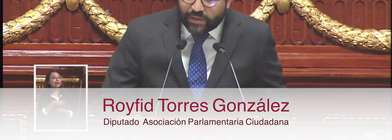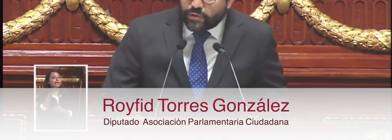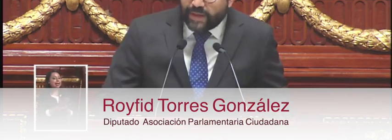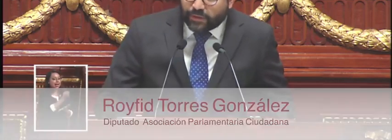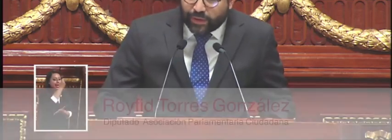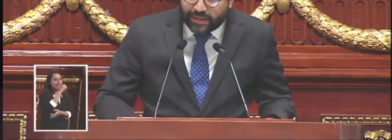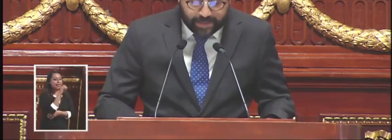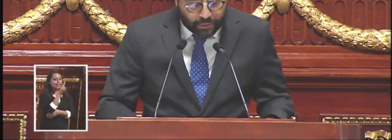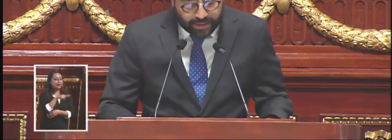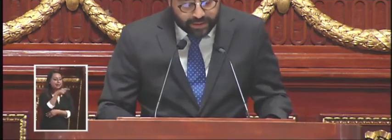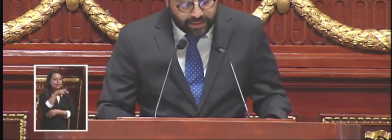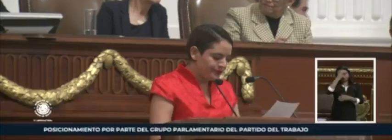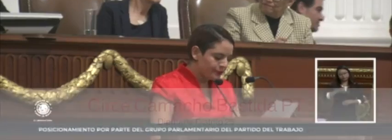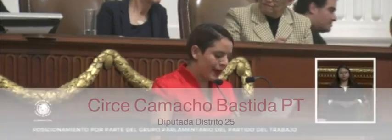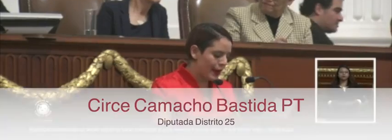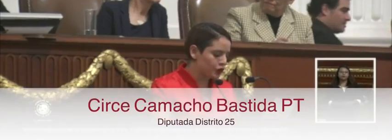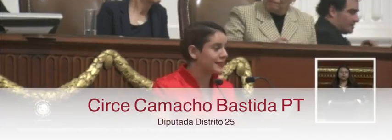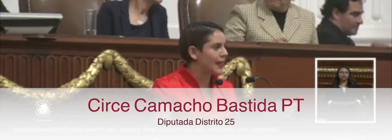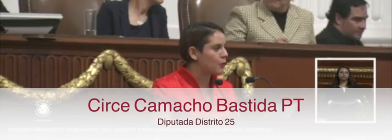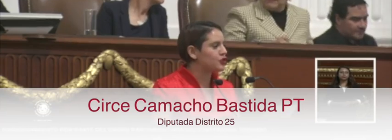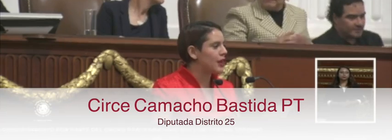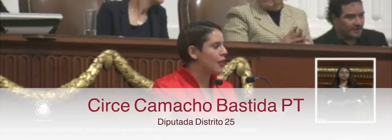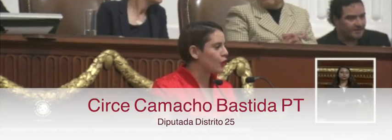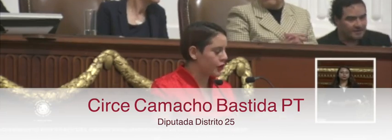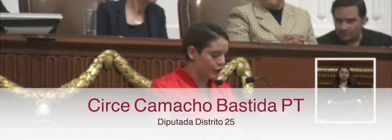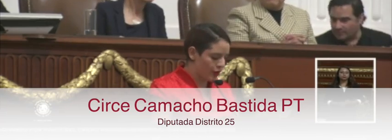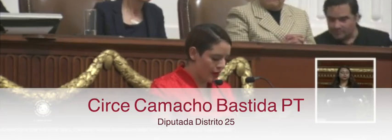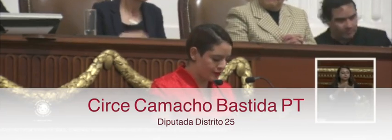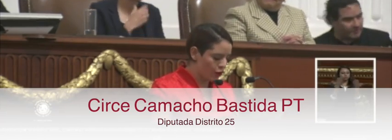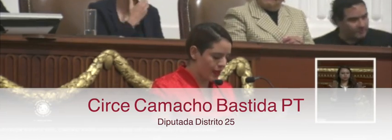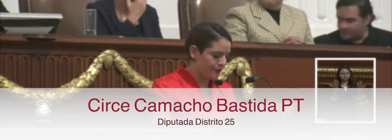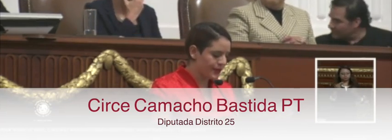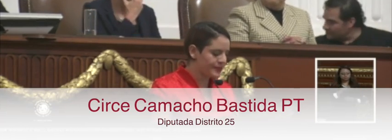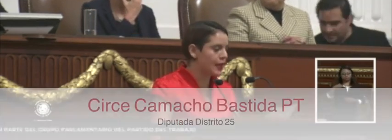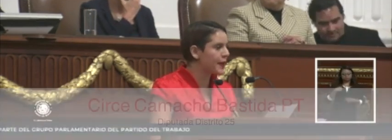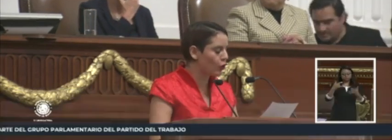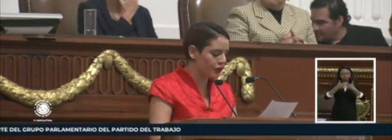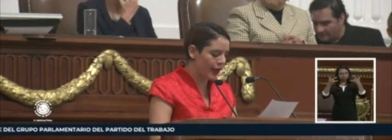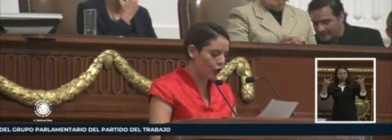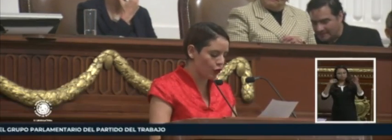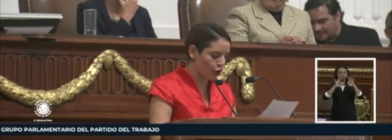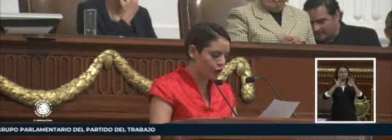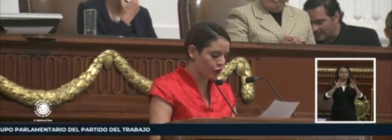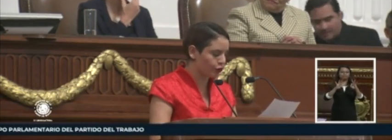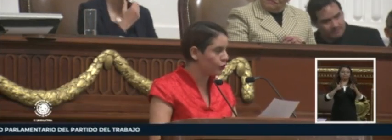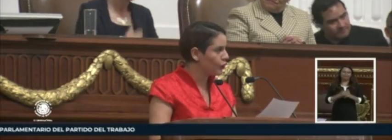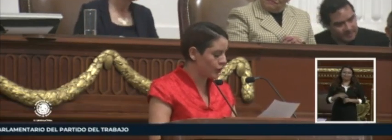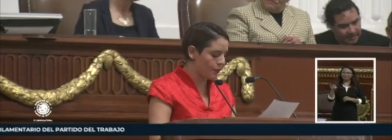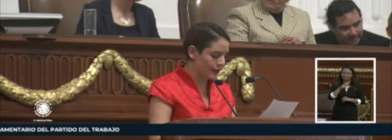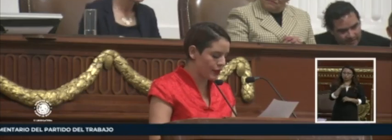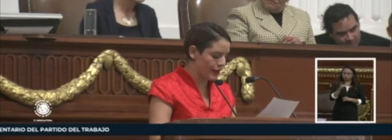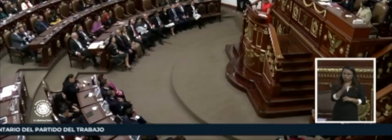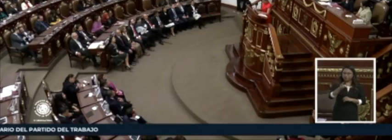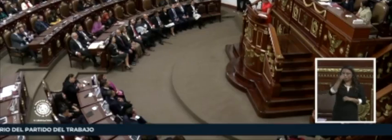los derechos para todas las personas. Para los que estamos del lado correcto de la historia, siempre contará con nosotros, con